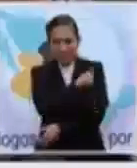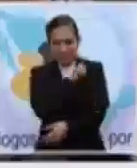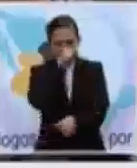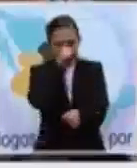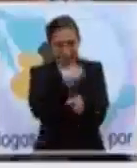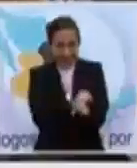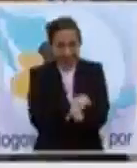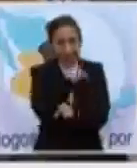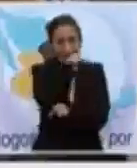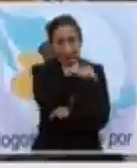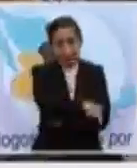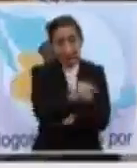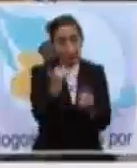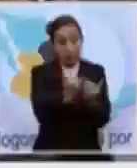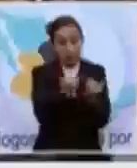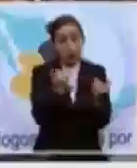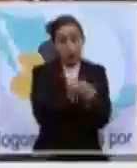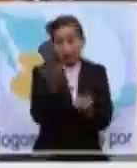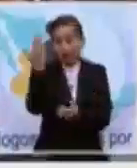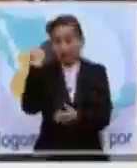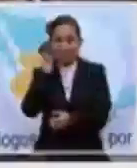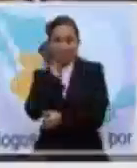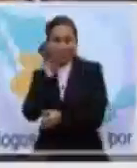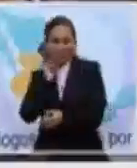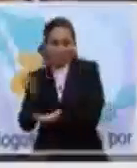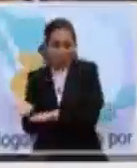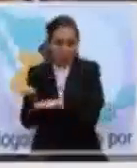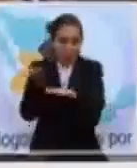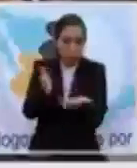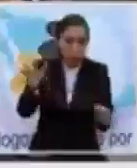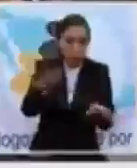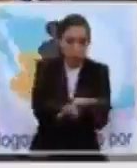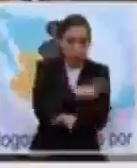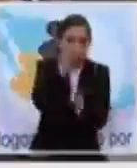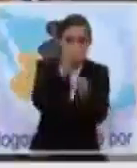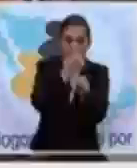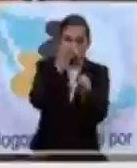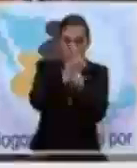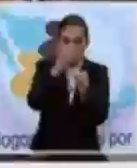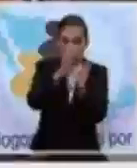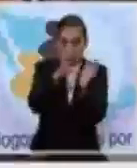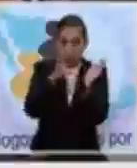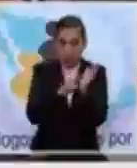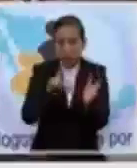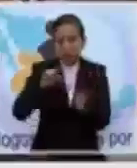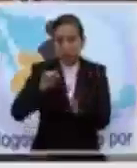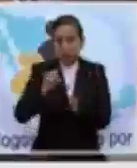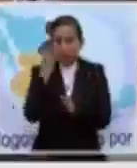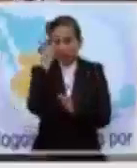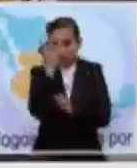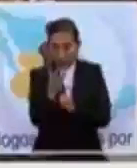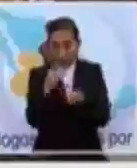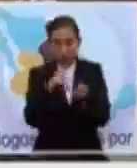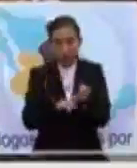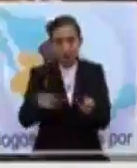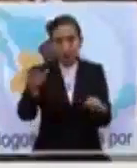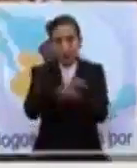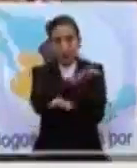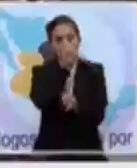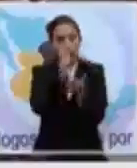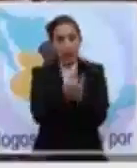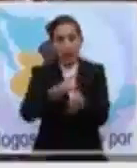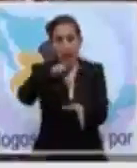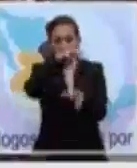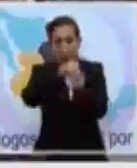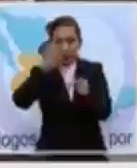es pues prácticamente igual al que presentó el Senado en cuanto a la reforma del cuarto, del 73, la reforma a la ley